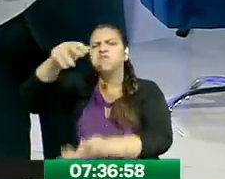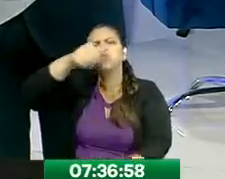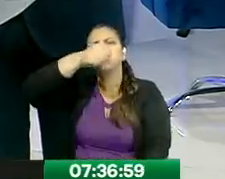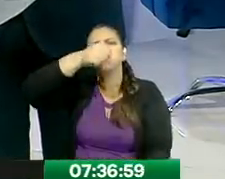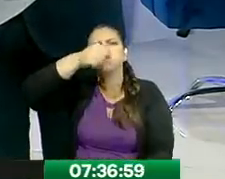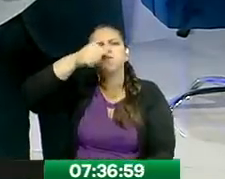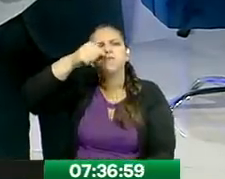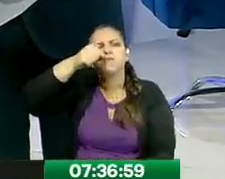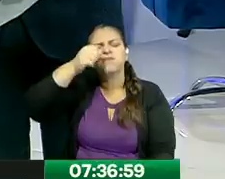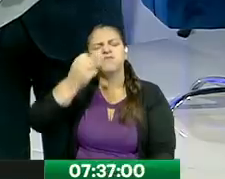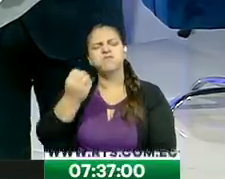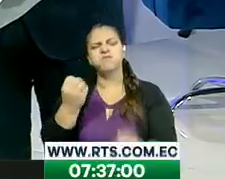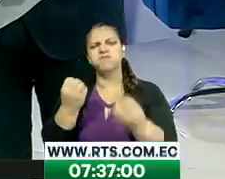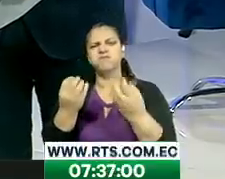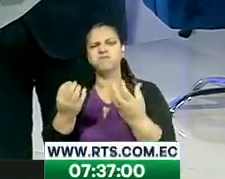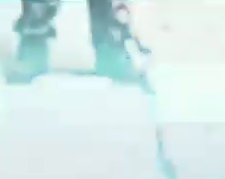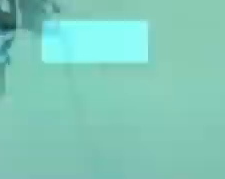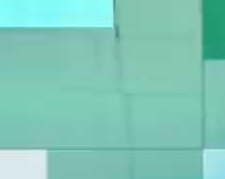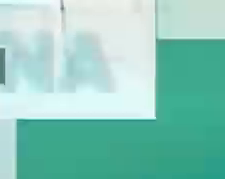guayaquil